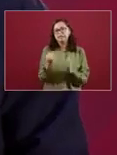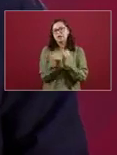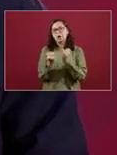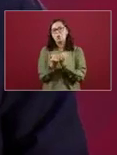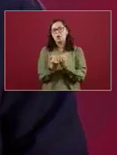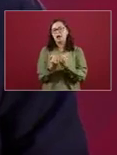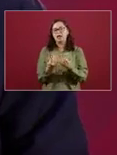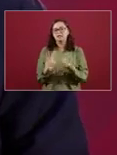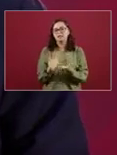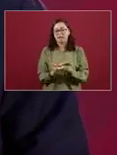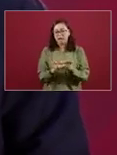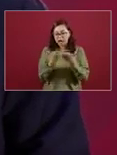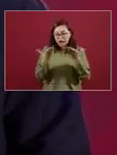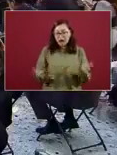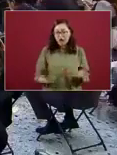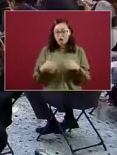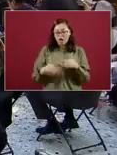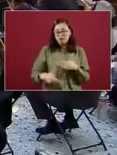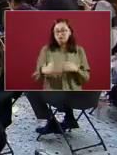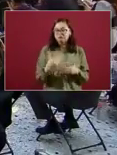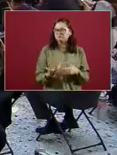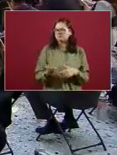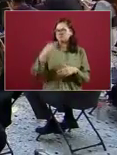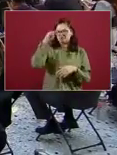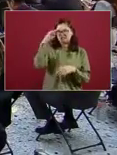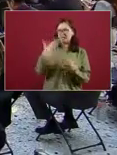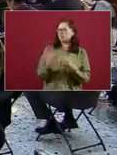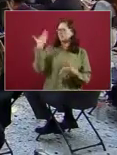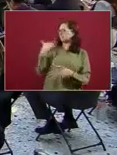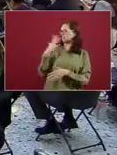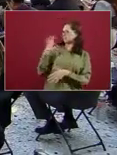del presente, lo que ocurrió hace 500 años. ¿Cuál es su opinión?